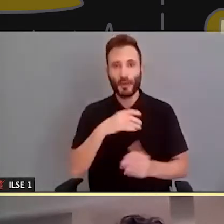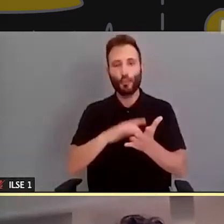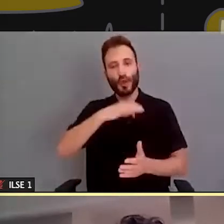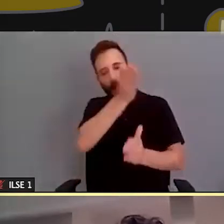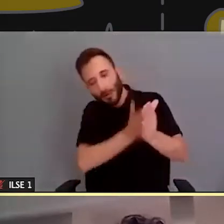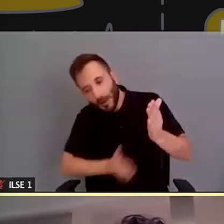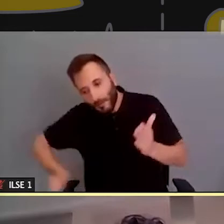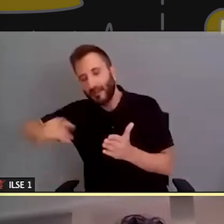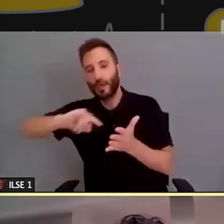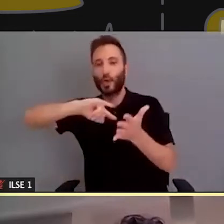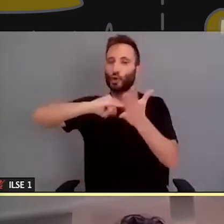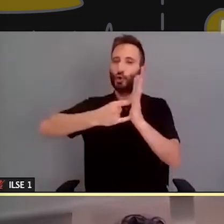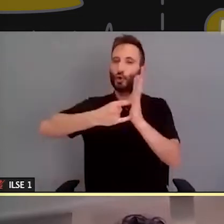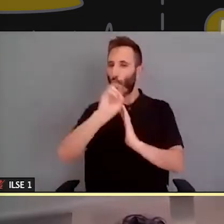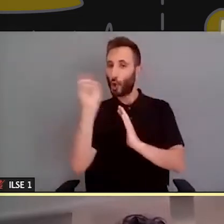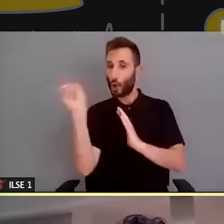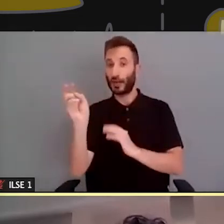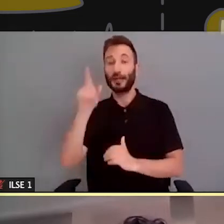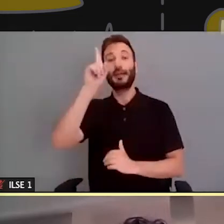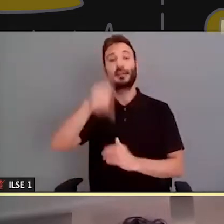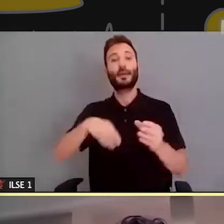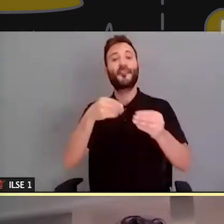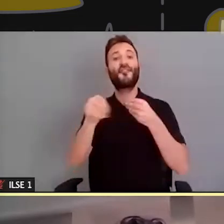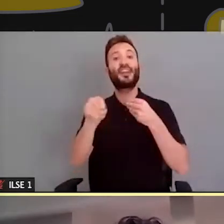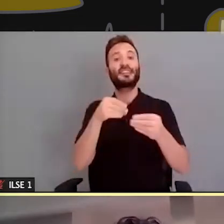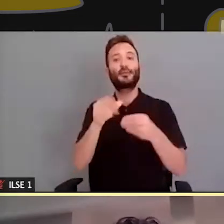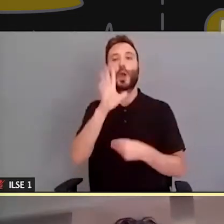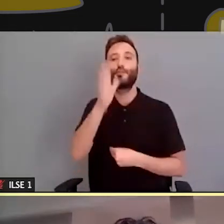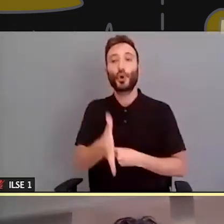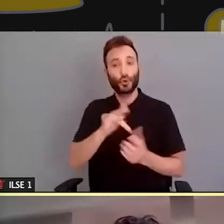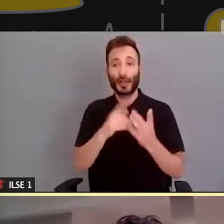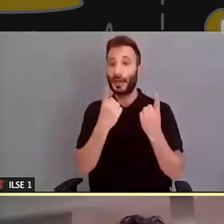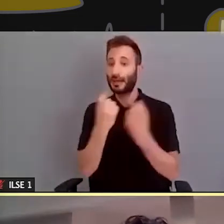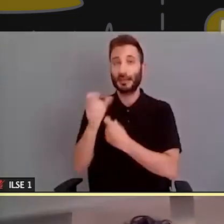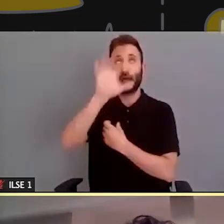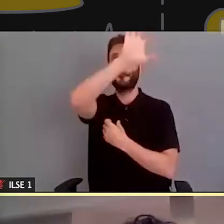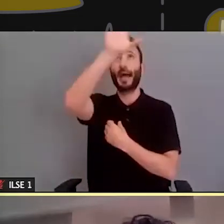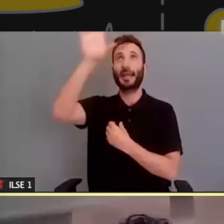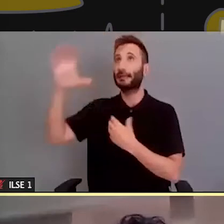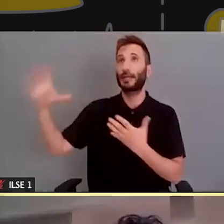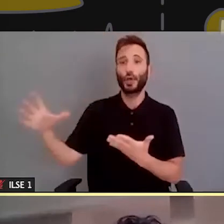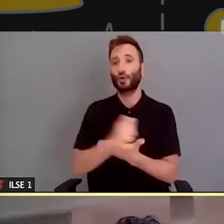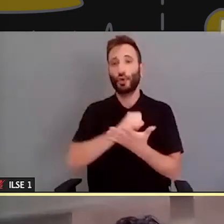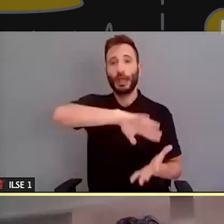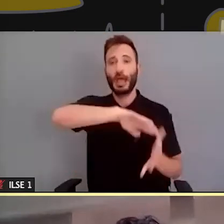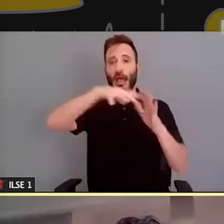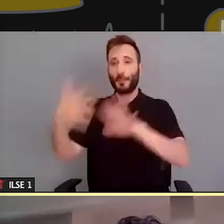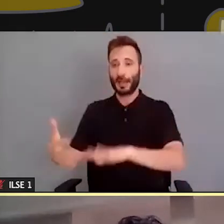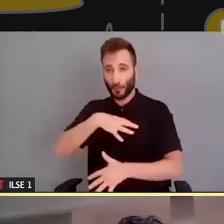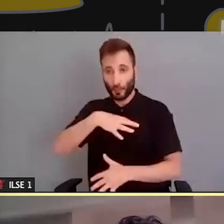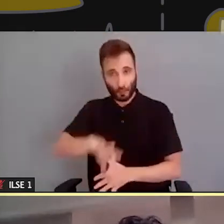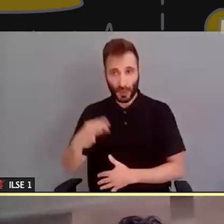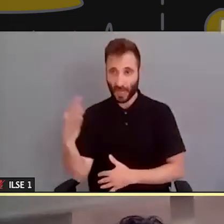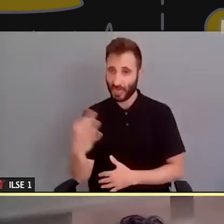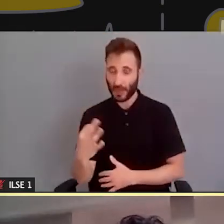soluciones alternativas, ¿no? Flexible también porque tiene que ser aplicable en cualquier país, en cualquier subsector turístico, para cualquier tipo